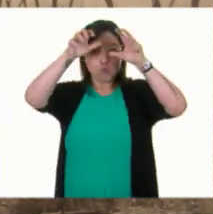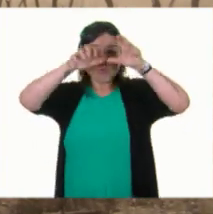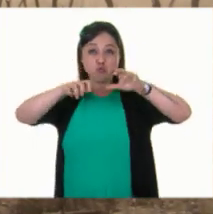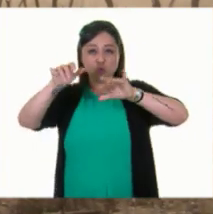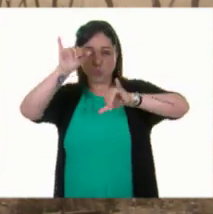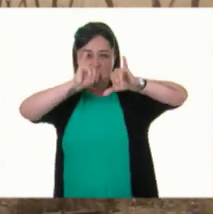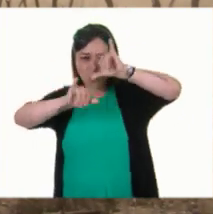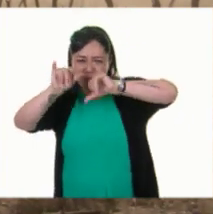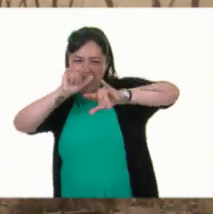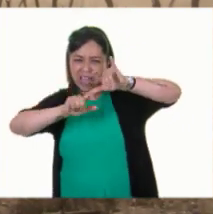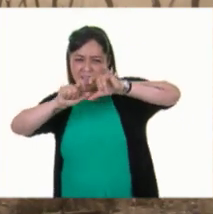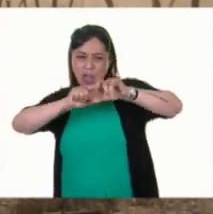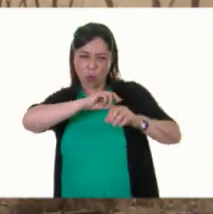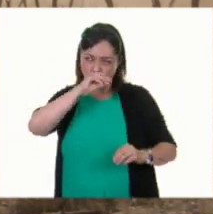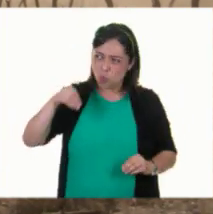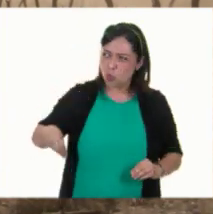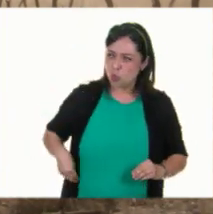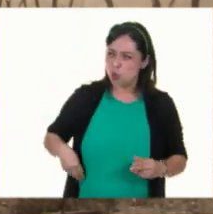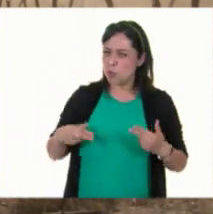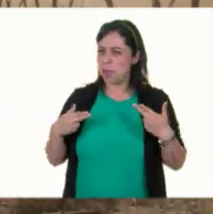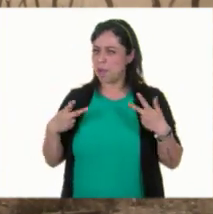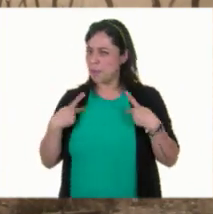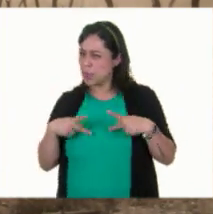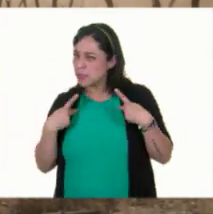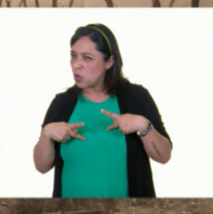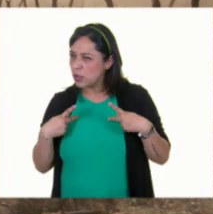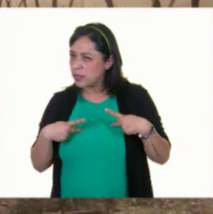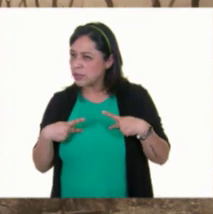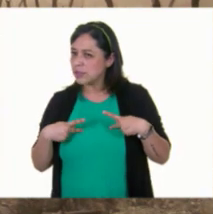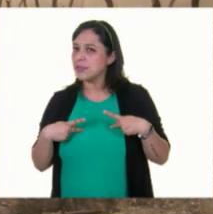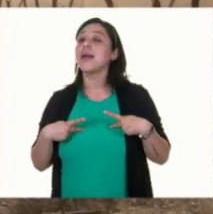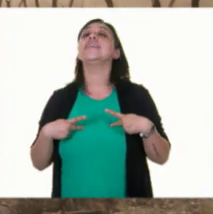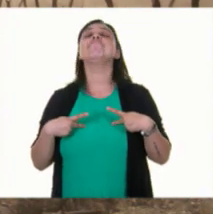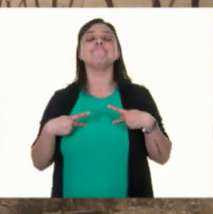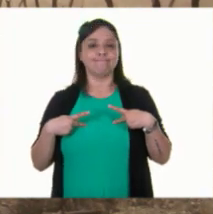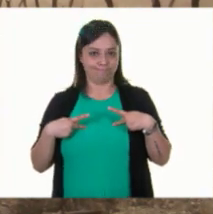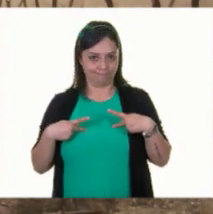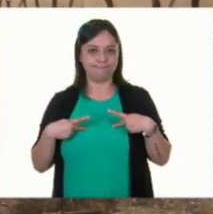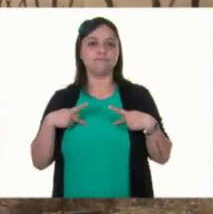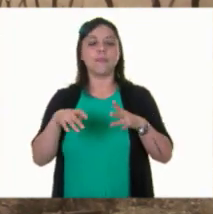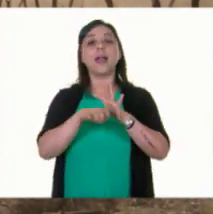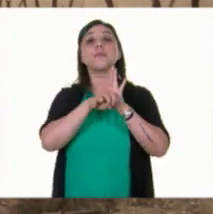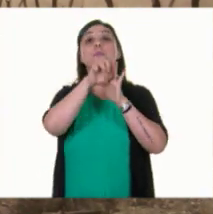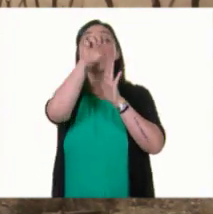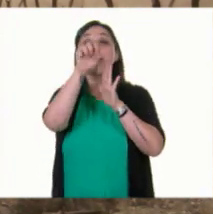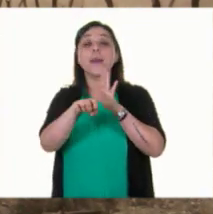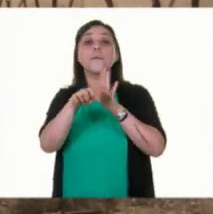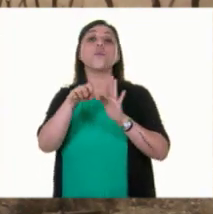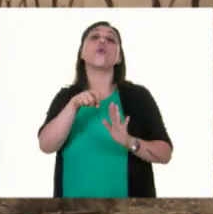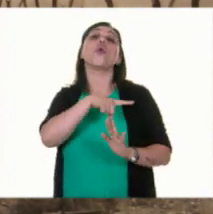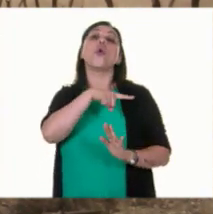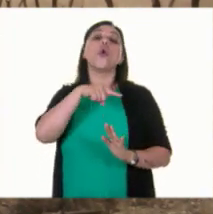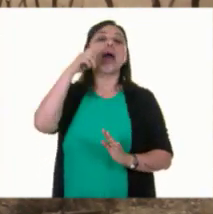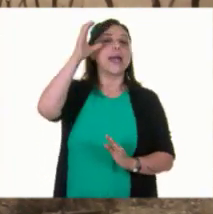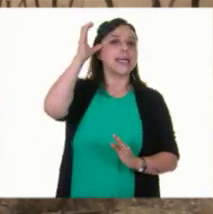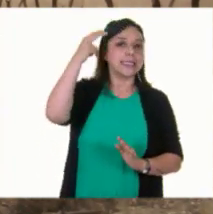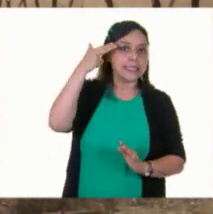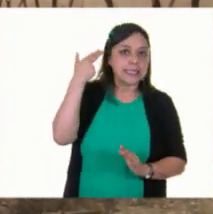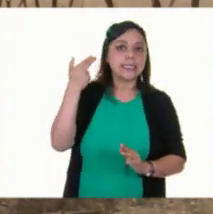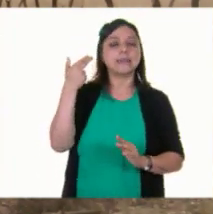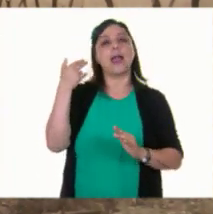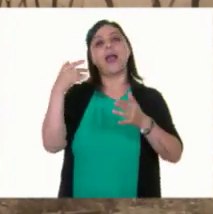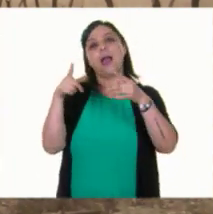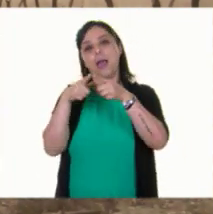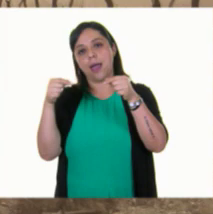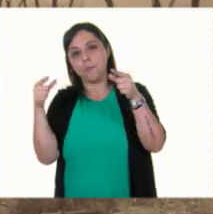ser humano es el responsable de los desastres que se provoquen? Así es. Por ejemplo, China, Japón e India son de